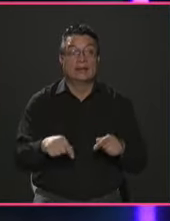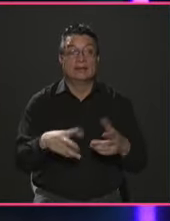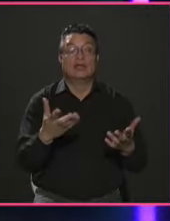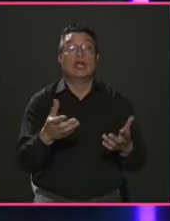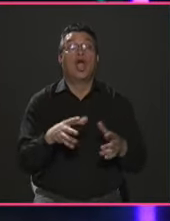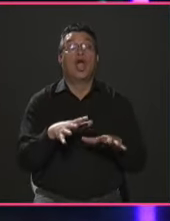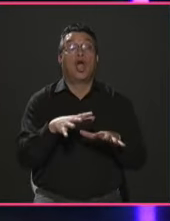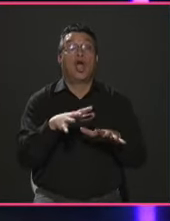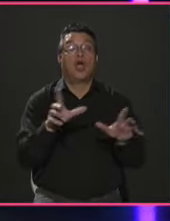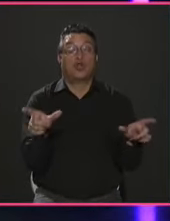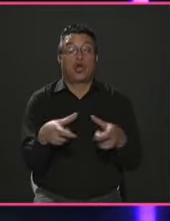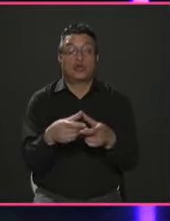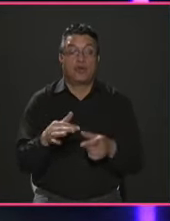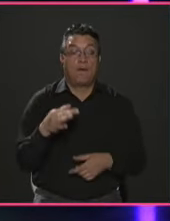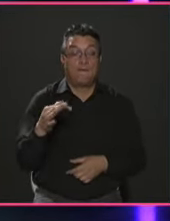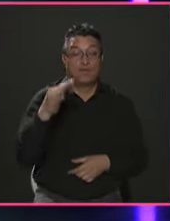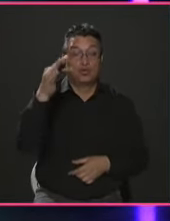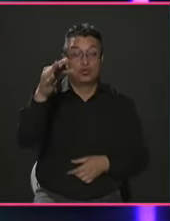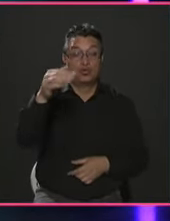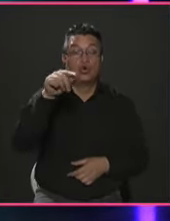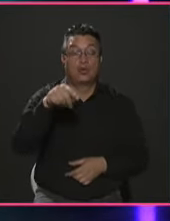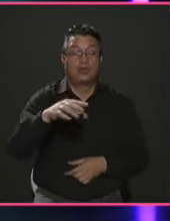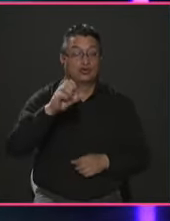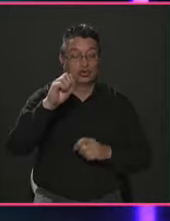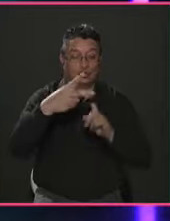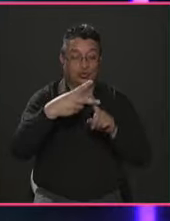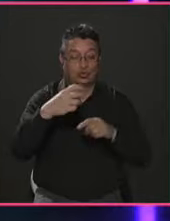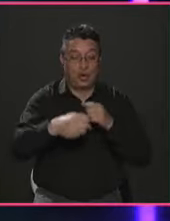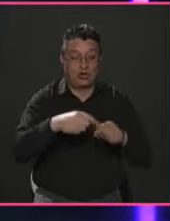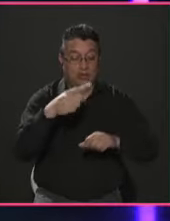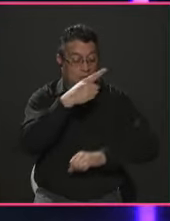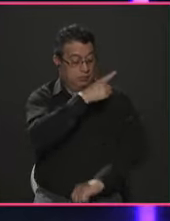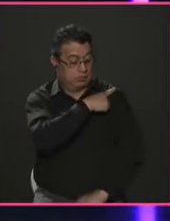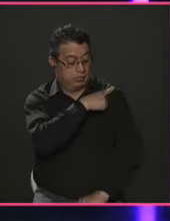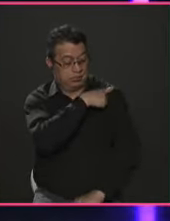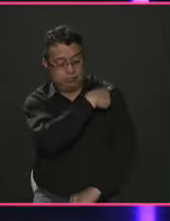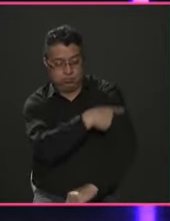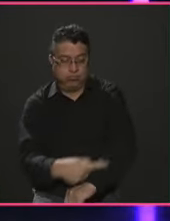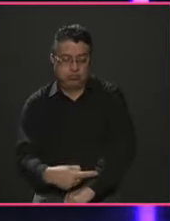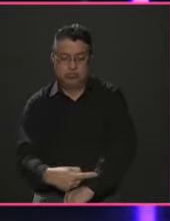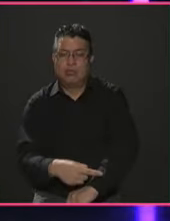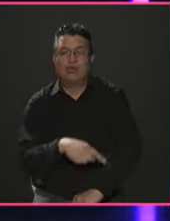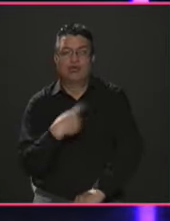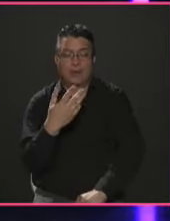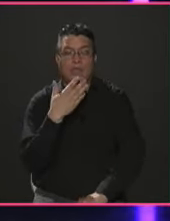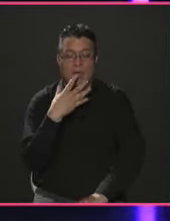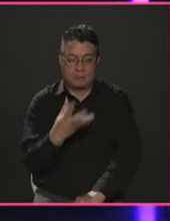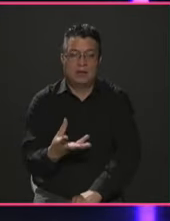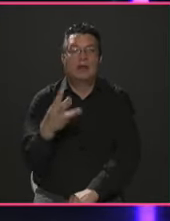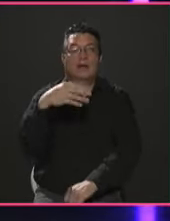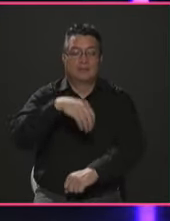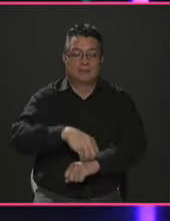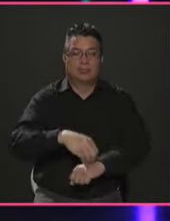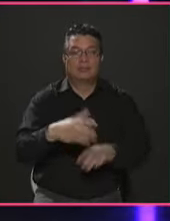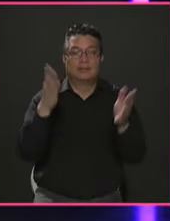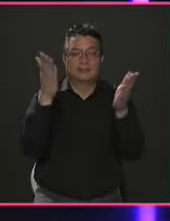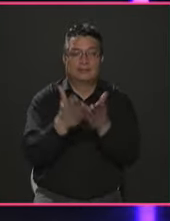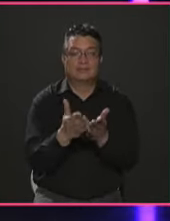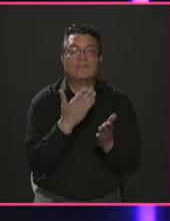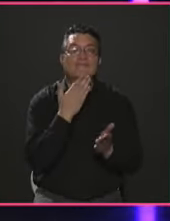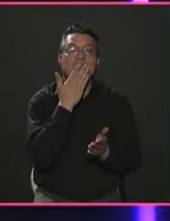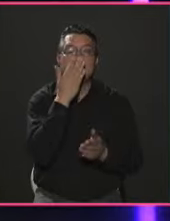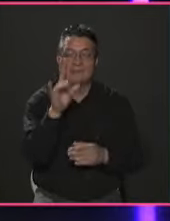futuro por segundo año consecutivo está desplegado desde arica a Magallanes incluido el territorio Antártico